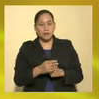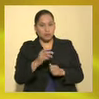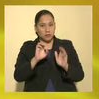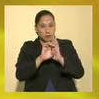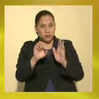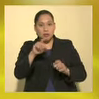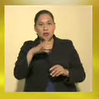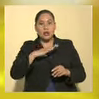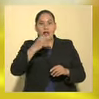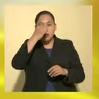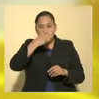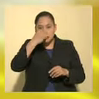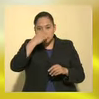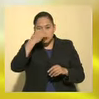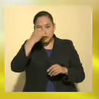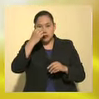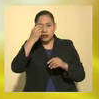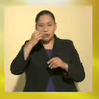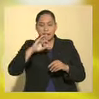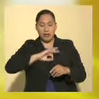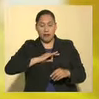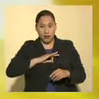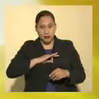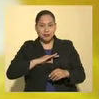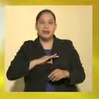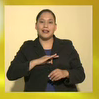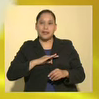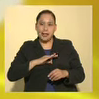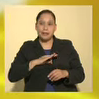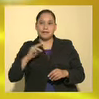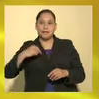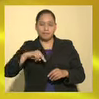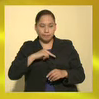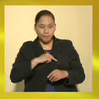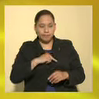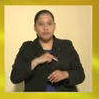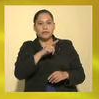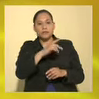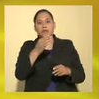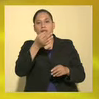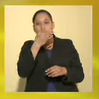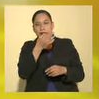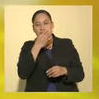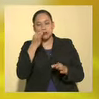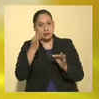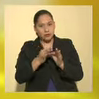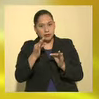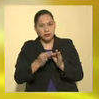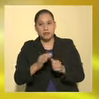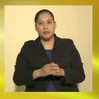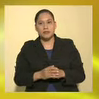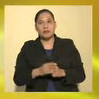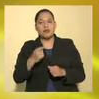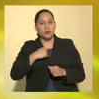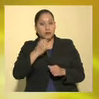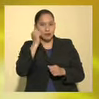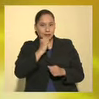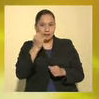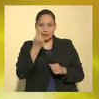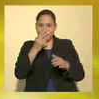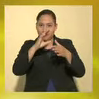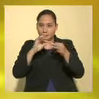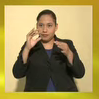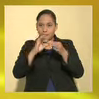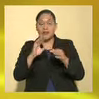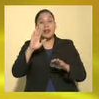una sinusitis infecciosa, bueno, vamos a hacer uso de antibiótico, que aquí sí tengo que hacer mención que a veces